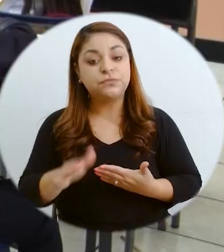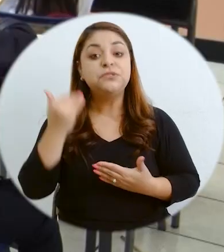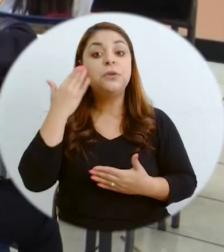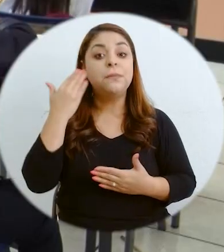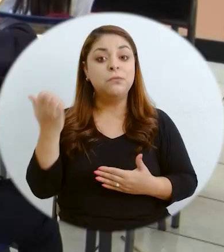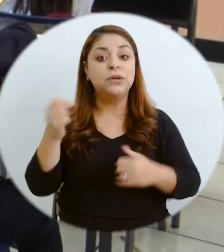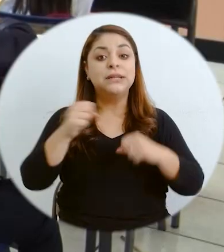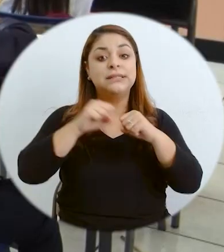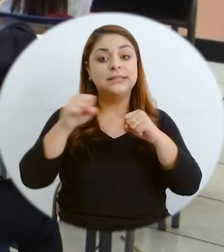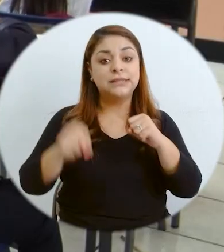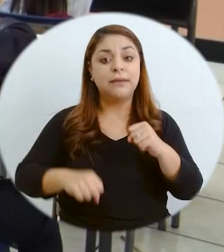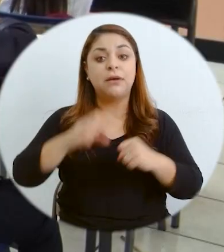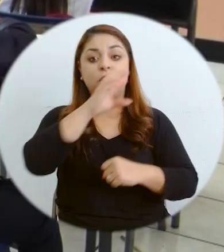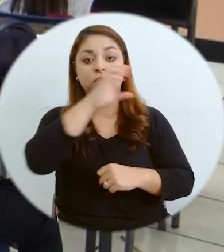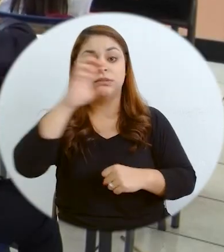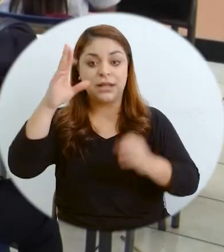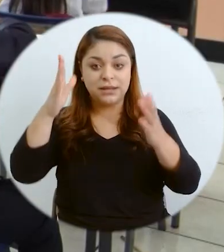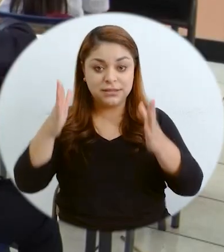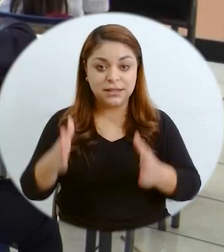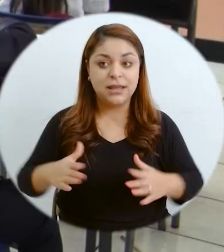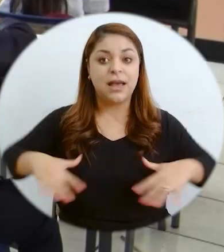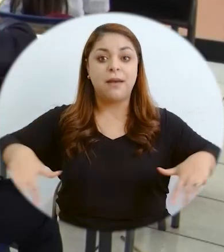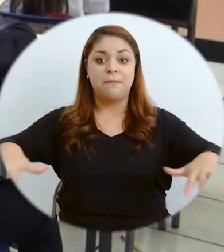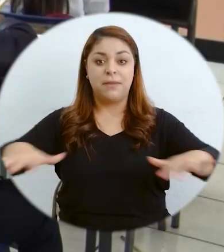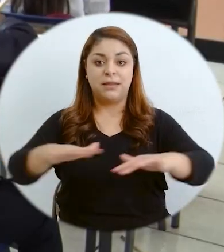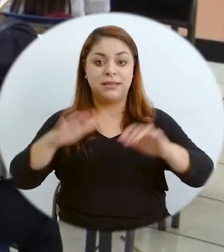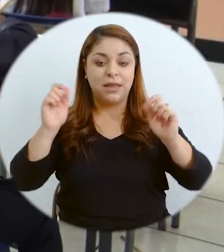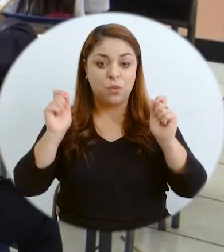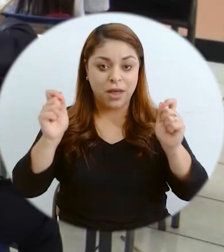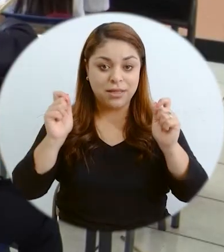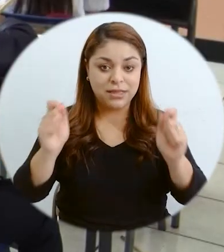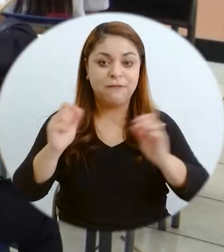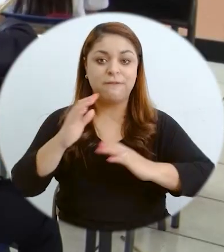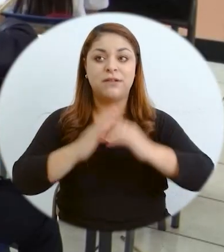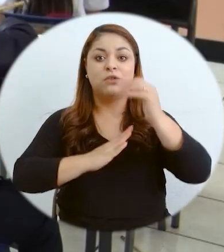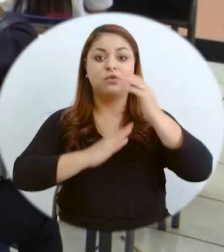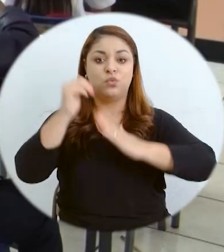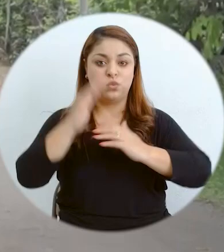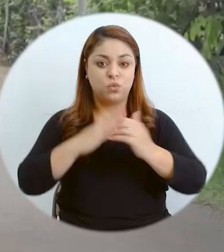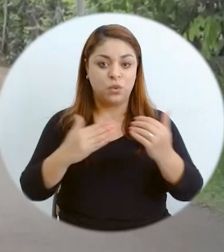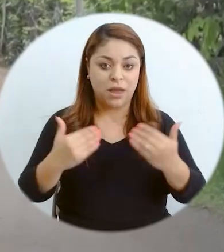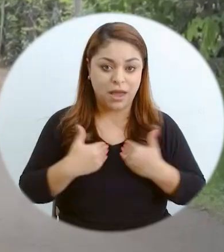los ambientes educativos que hay, la infraestructura que hay,